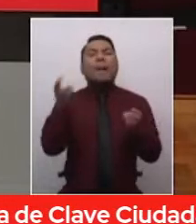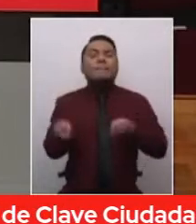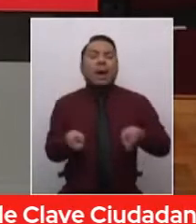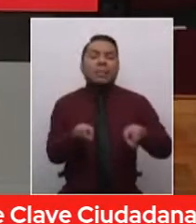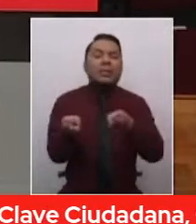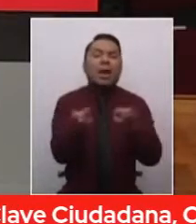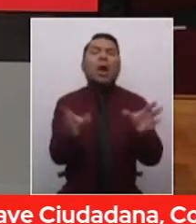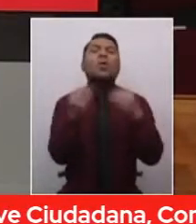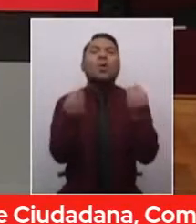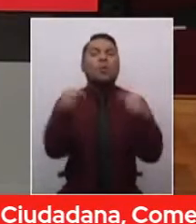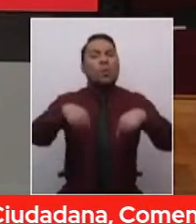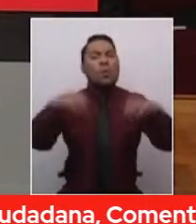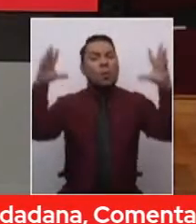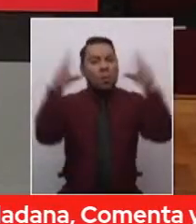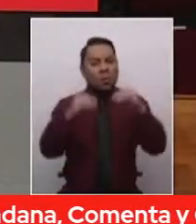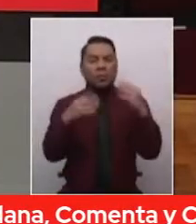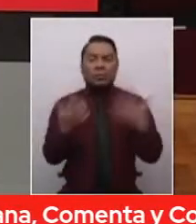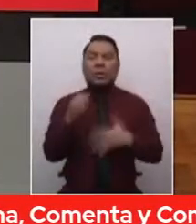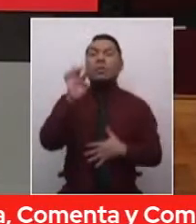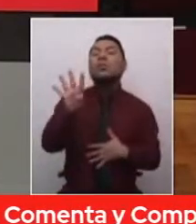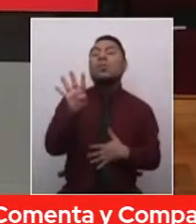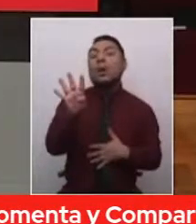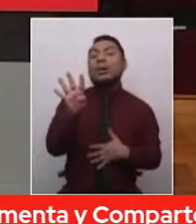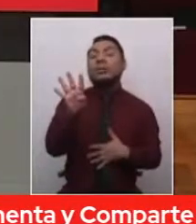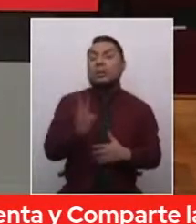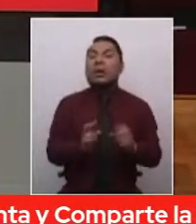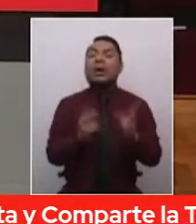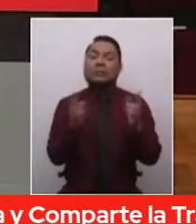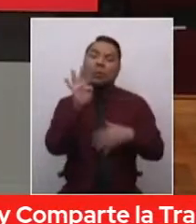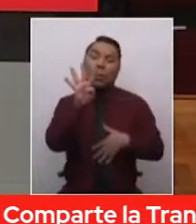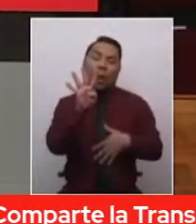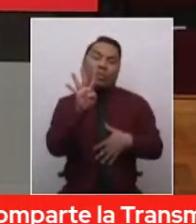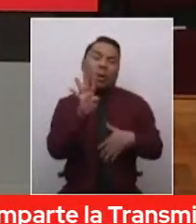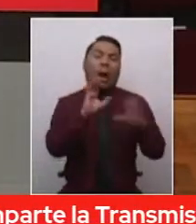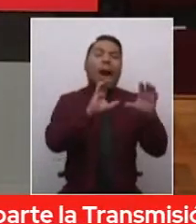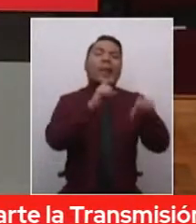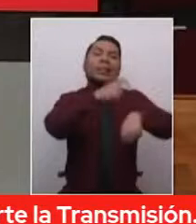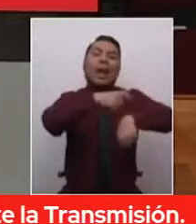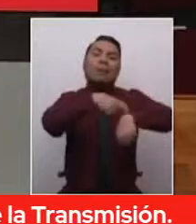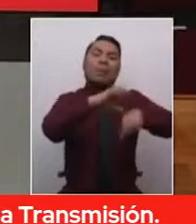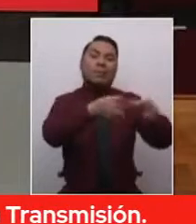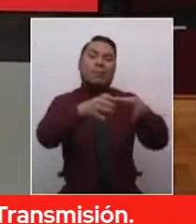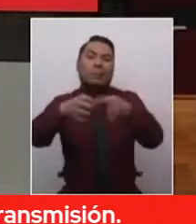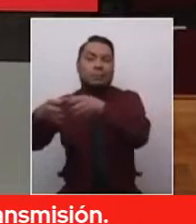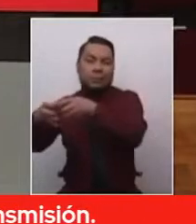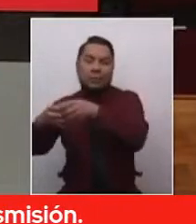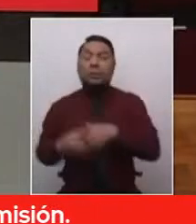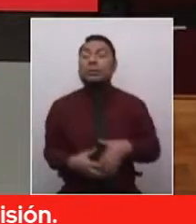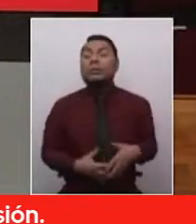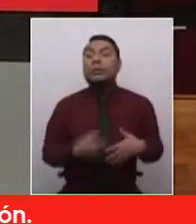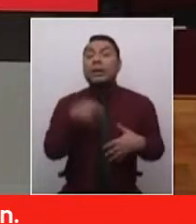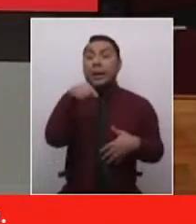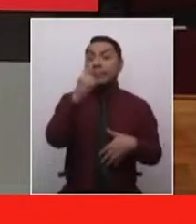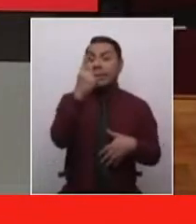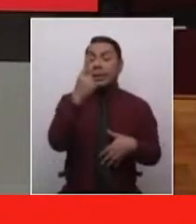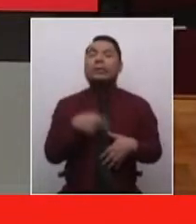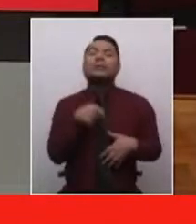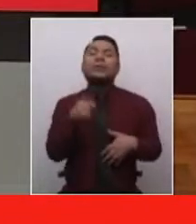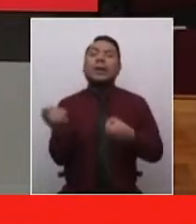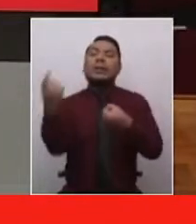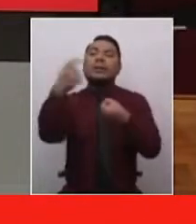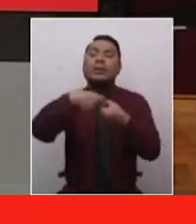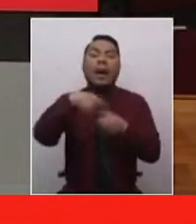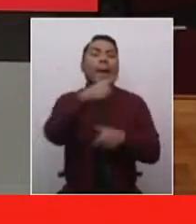metodología, que va a constar de cuatro bloques. Así es, en el primer bloque que está por empezar tendremos la participación de